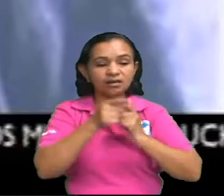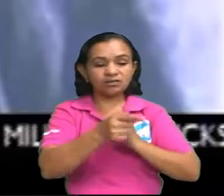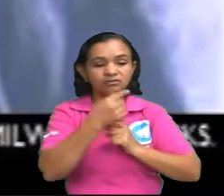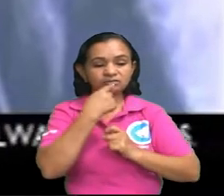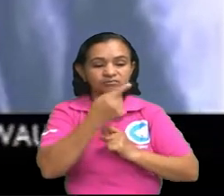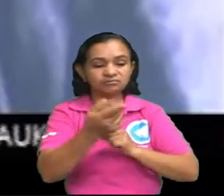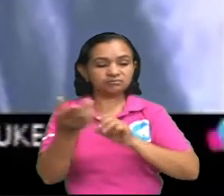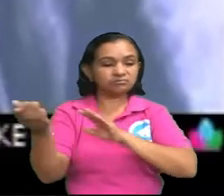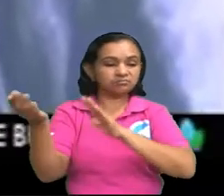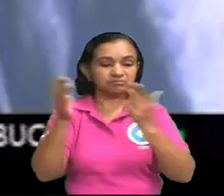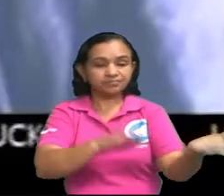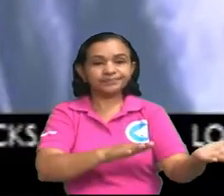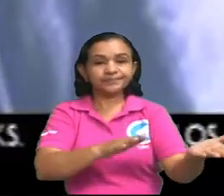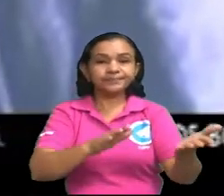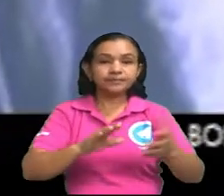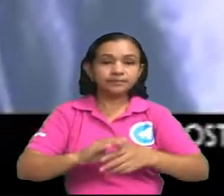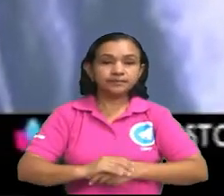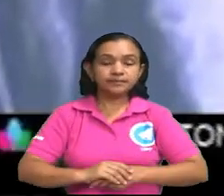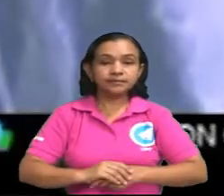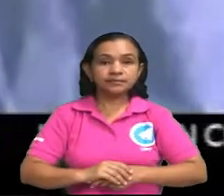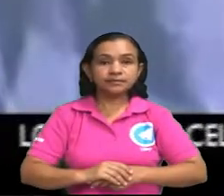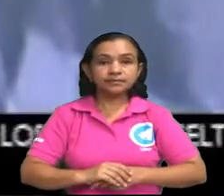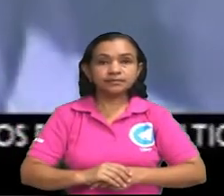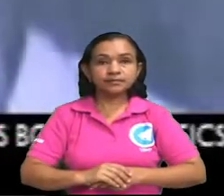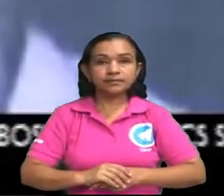Fonseca había muerto.